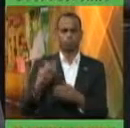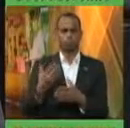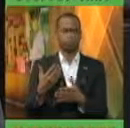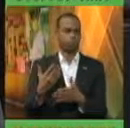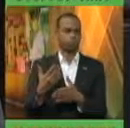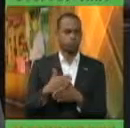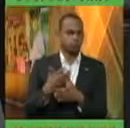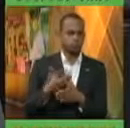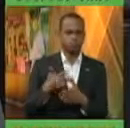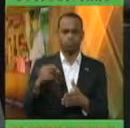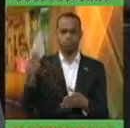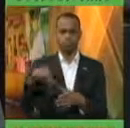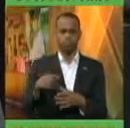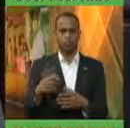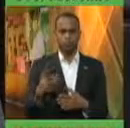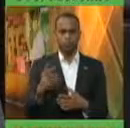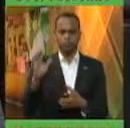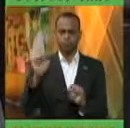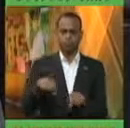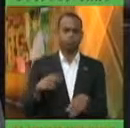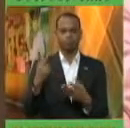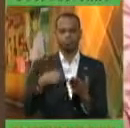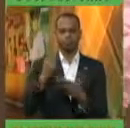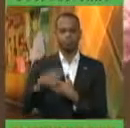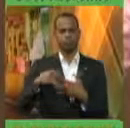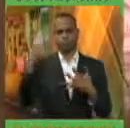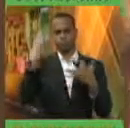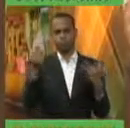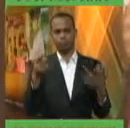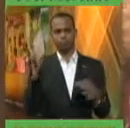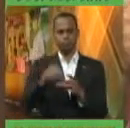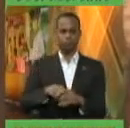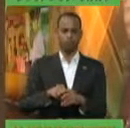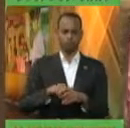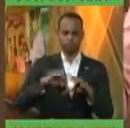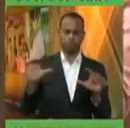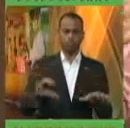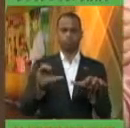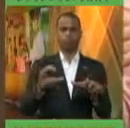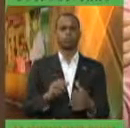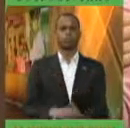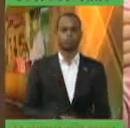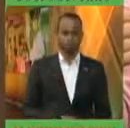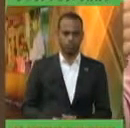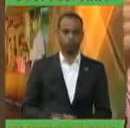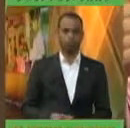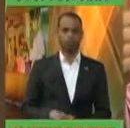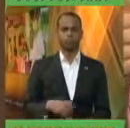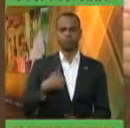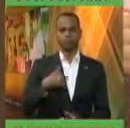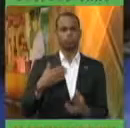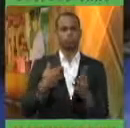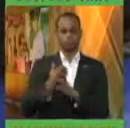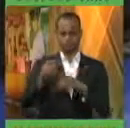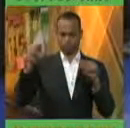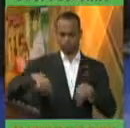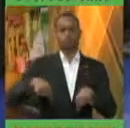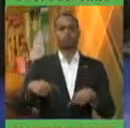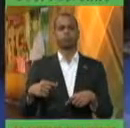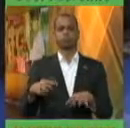se pueden establecer programas específicos para esa parada totalmente accesible en